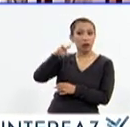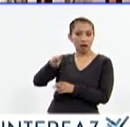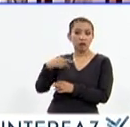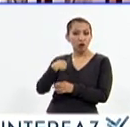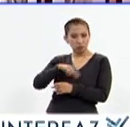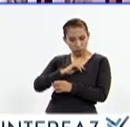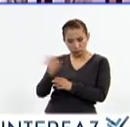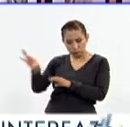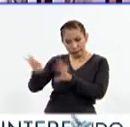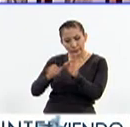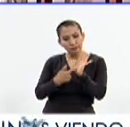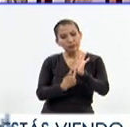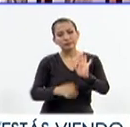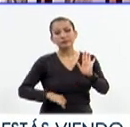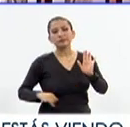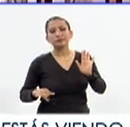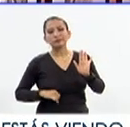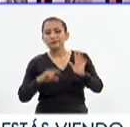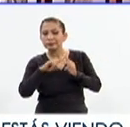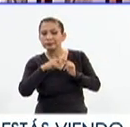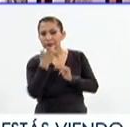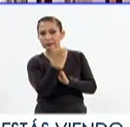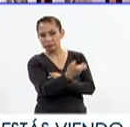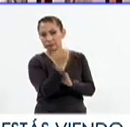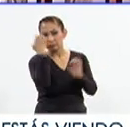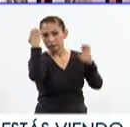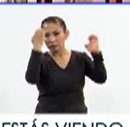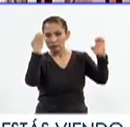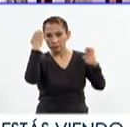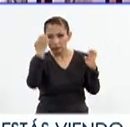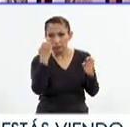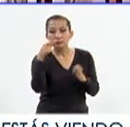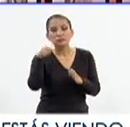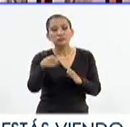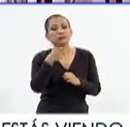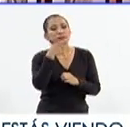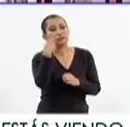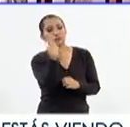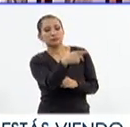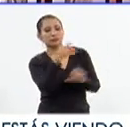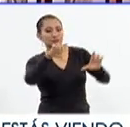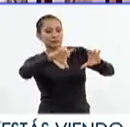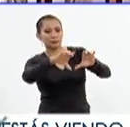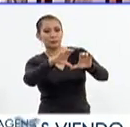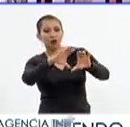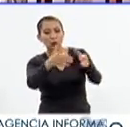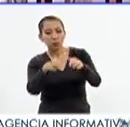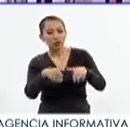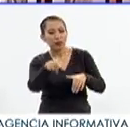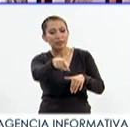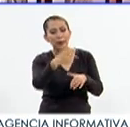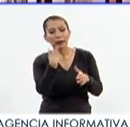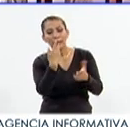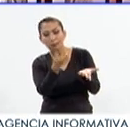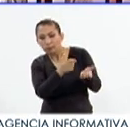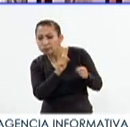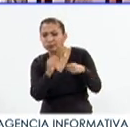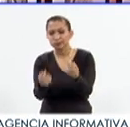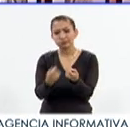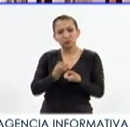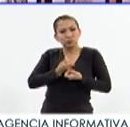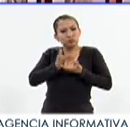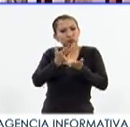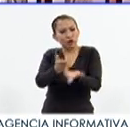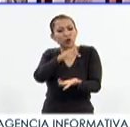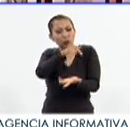Entonces nosotros estamos interesados en arrancar con este tipo de exposiciones para hablar de estas comunidades, para darles voz, para